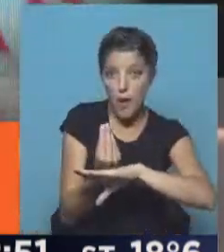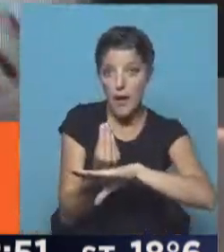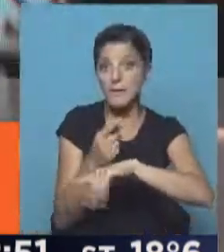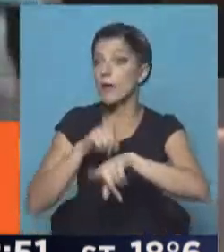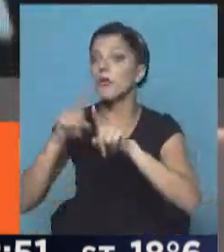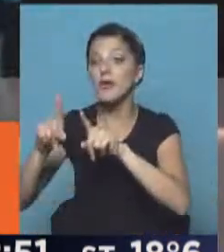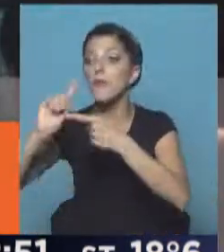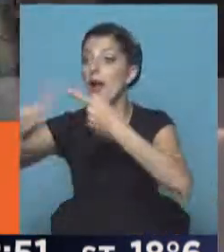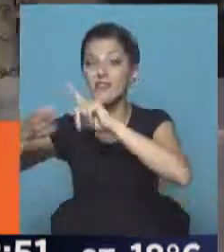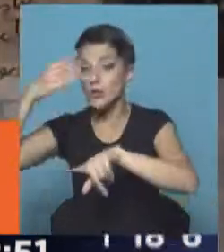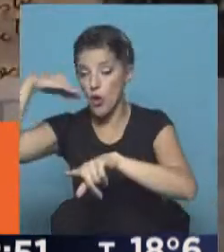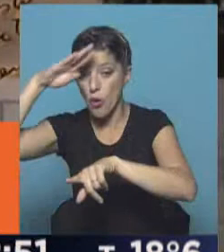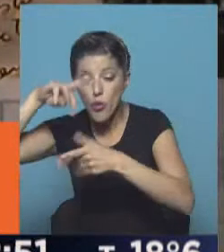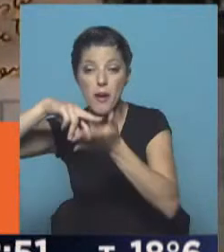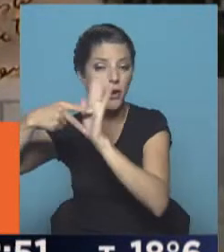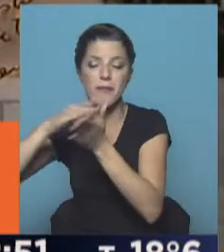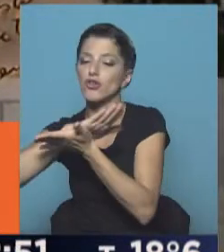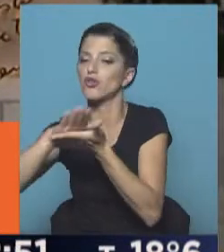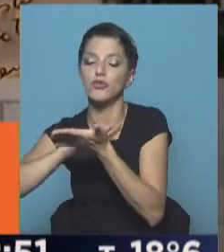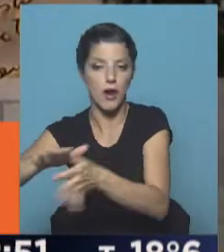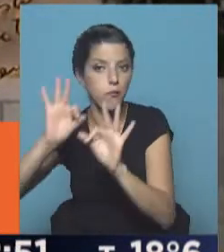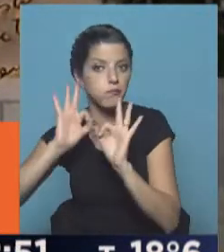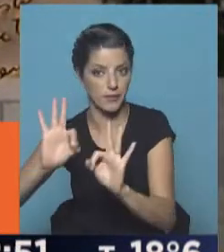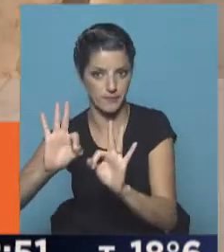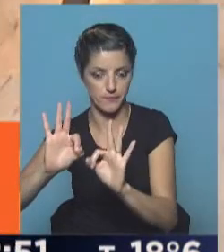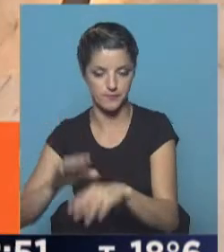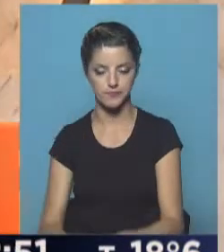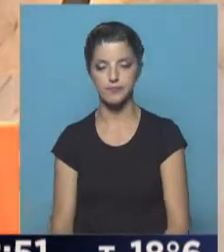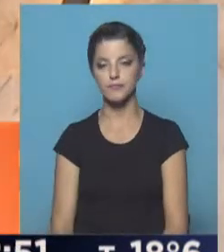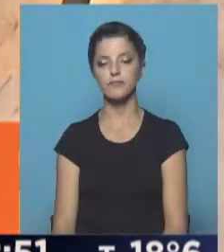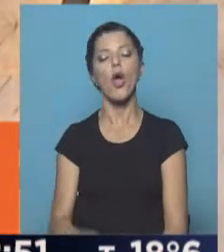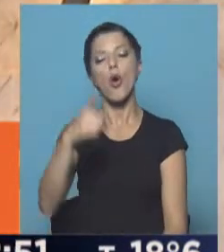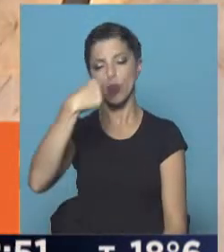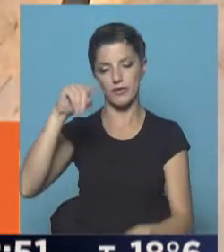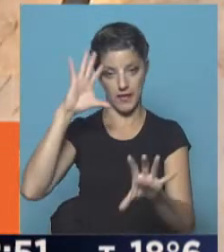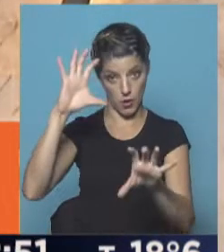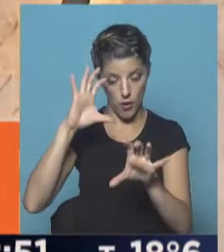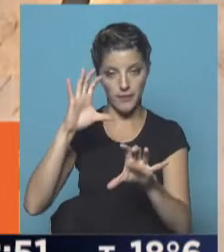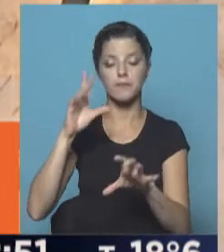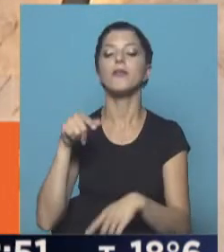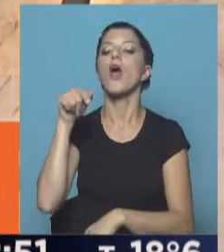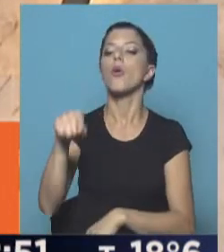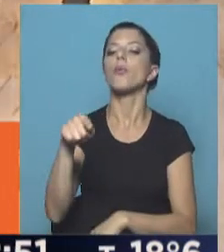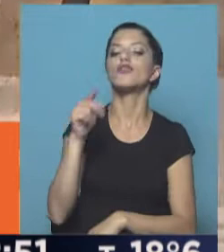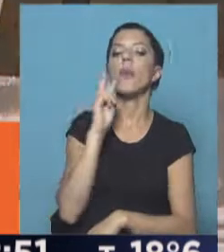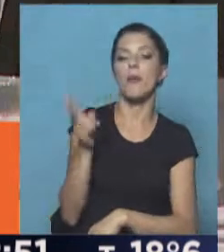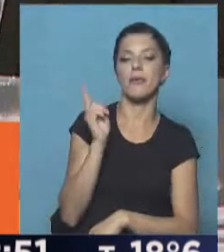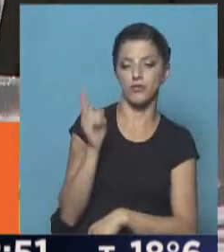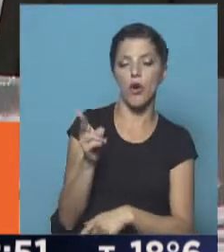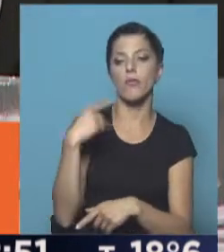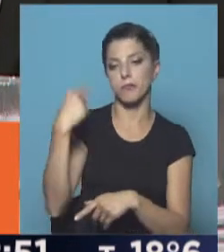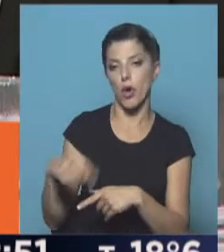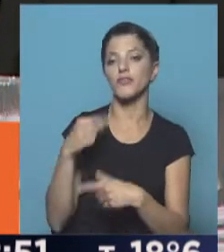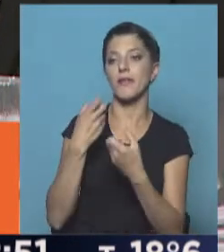resueltas, digamos. Resueltas, ¿no? Encaminadas hacia el final del bloqueo. El bloqueo, recordemos, no es algo que dependa de una orden ejecutiva, como se llama en los Estados Unidos,